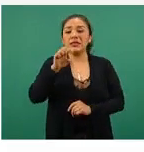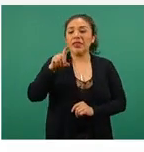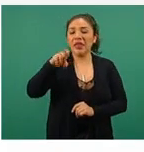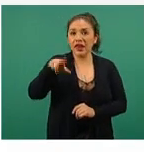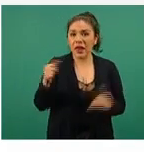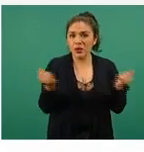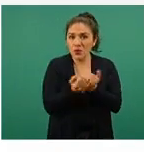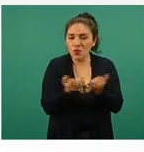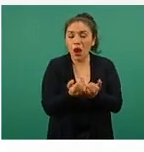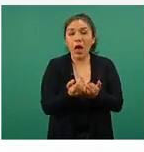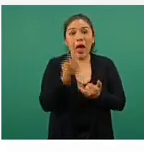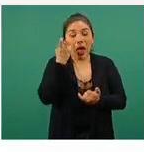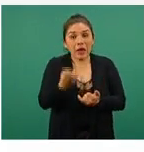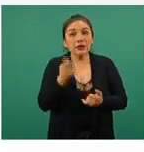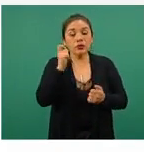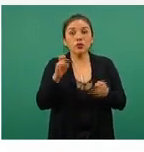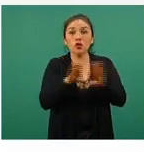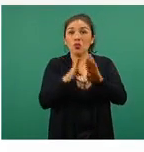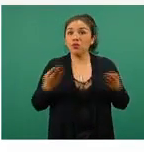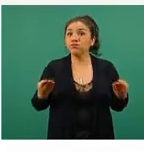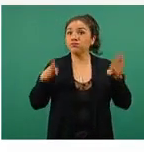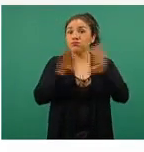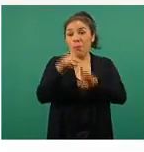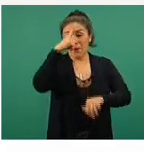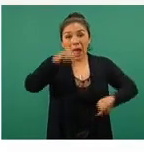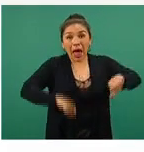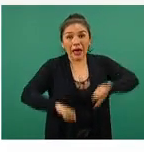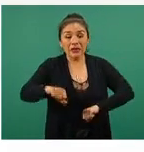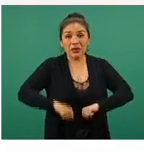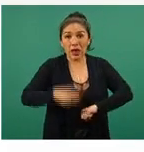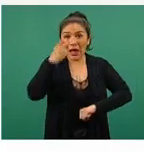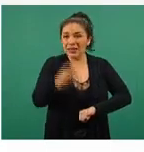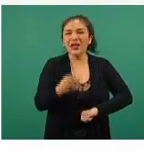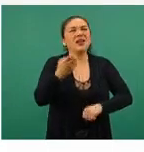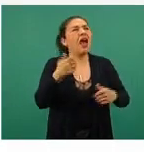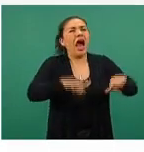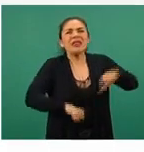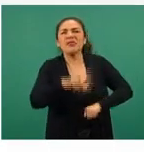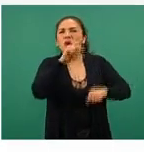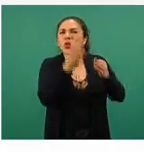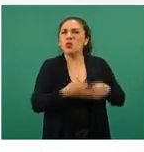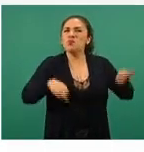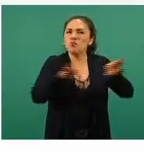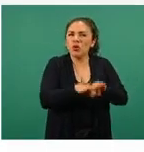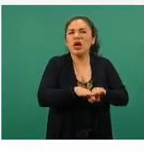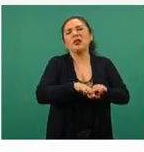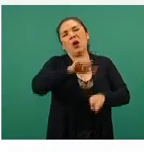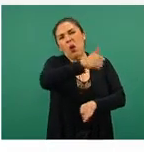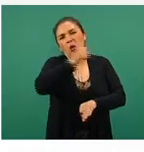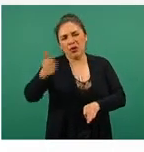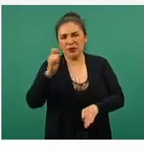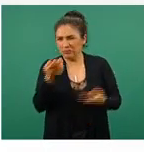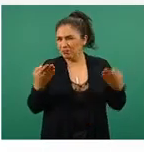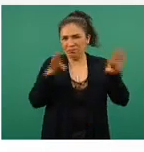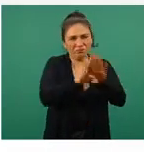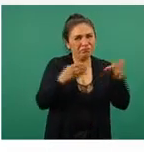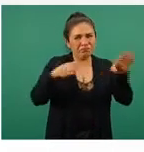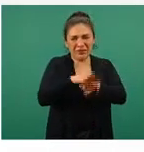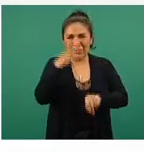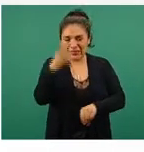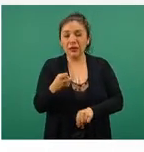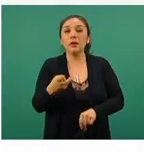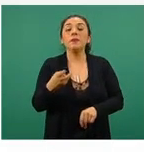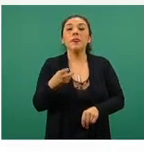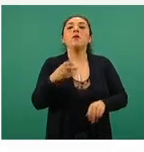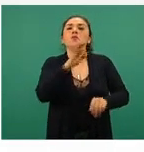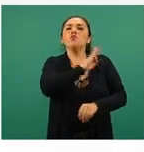SEDENA, en donde esto al cierre de las actividades no esenciales y de las esenciales, no esenciales,